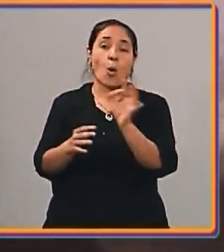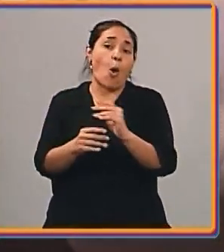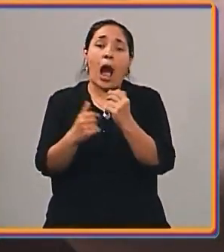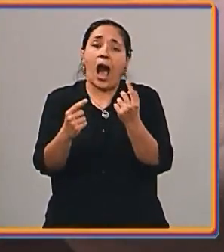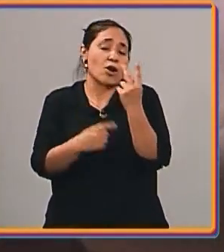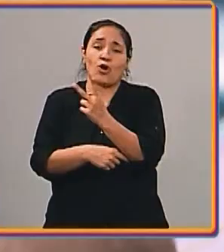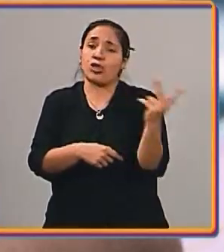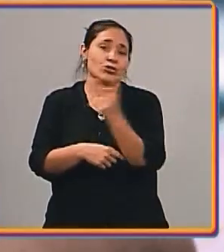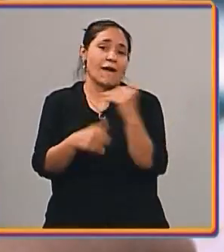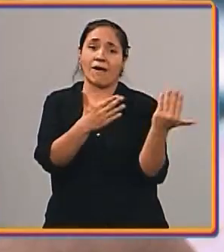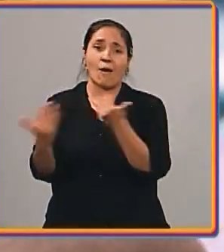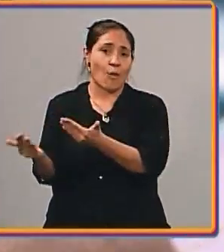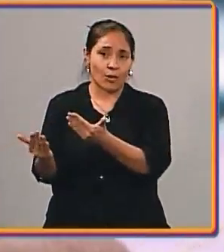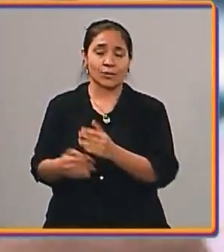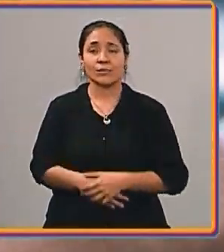bandos.